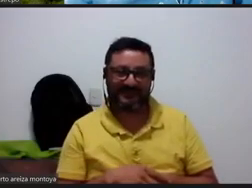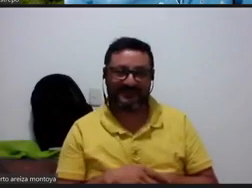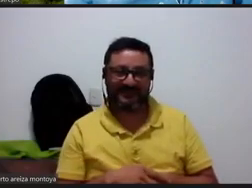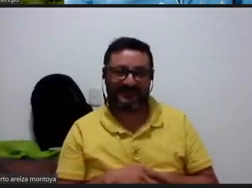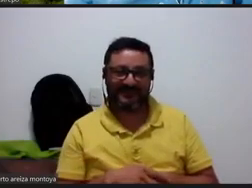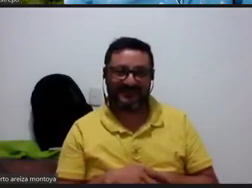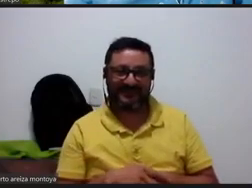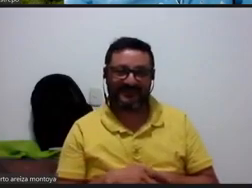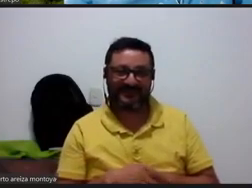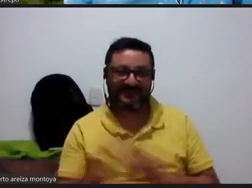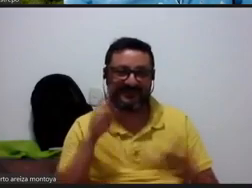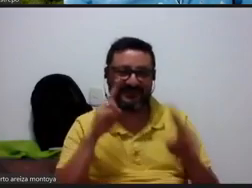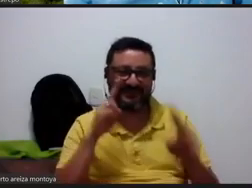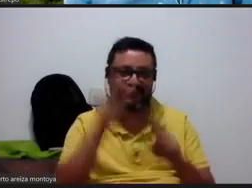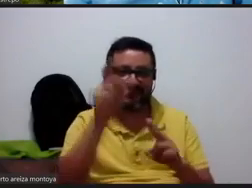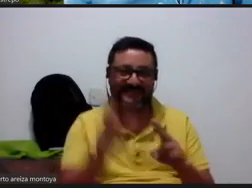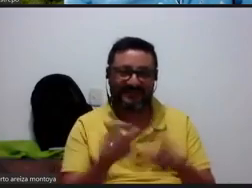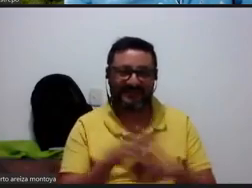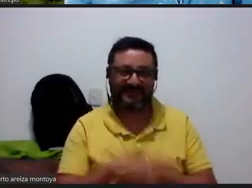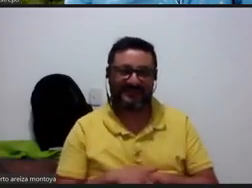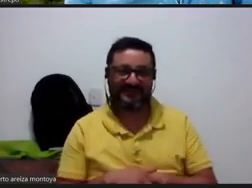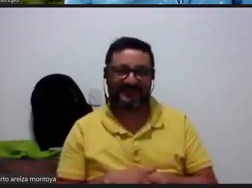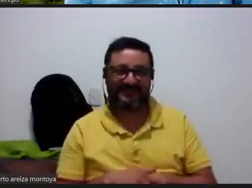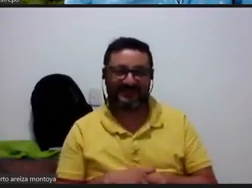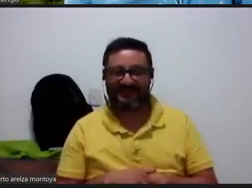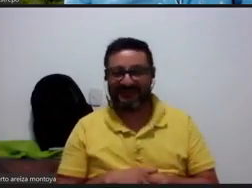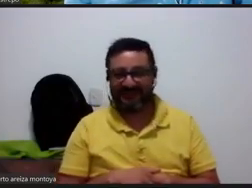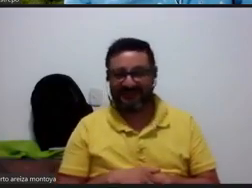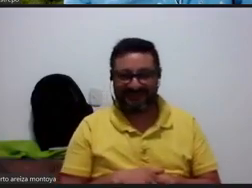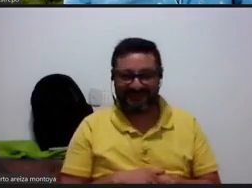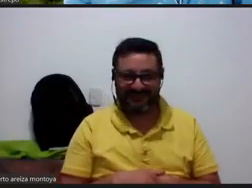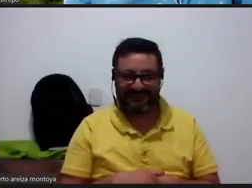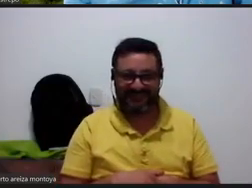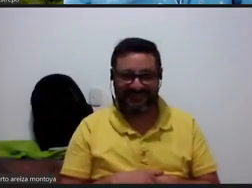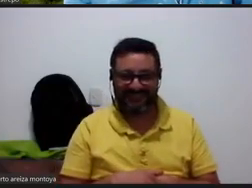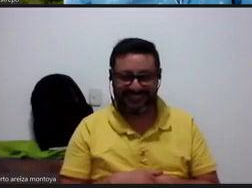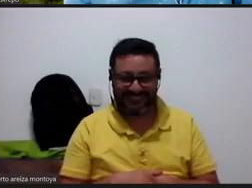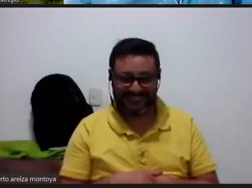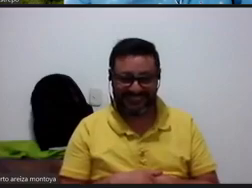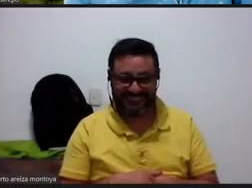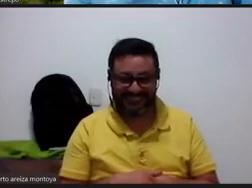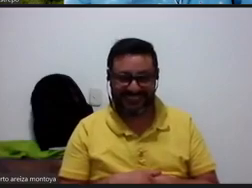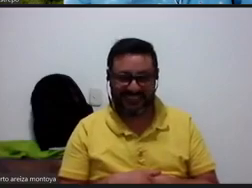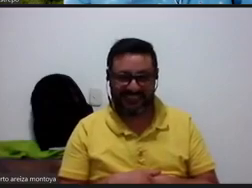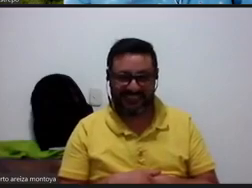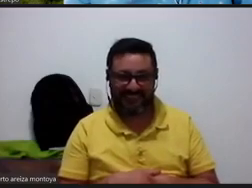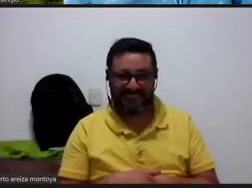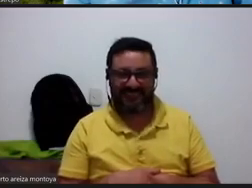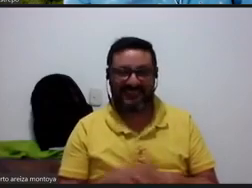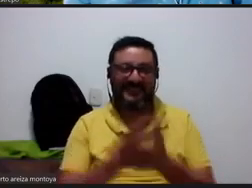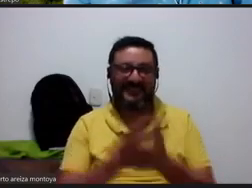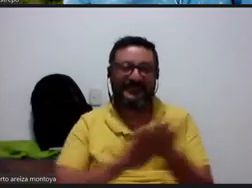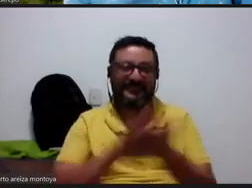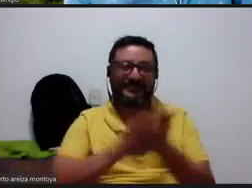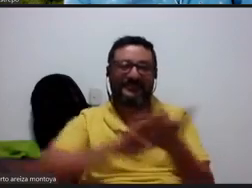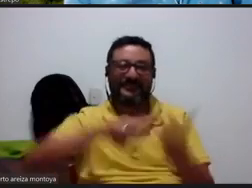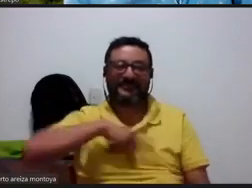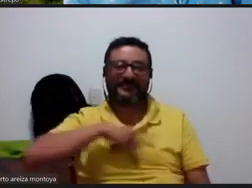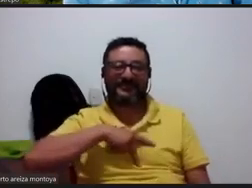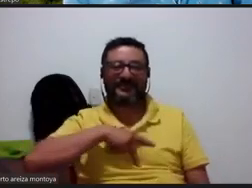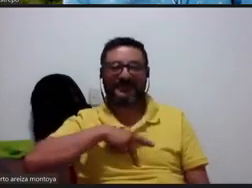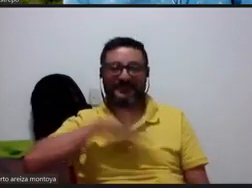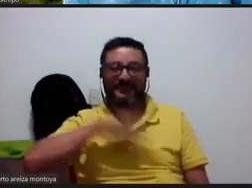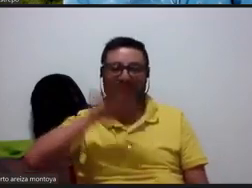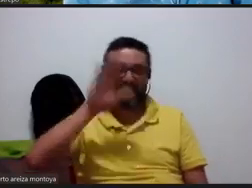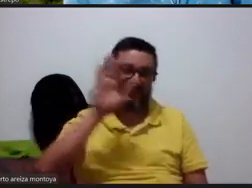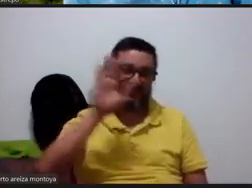sorda cerca de ti? Cercana, no. Bueno, entonces a partir de hoy vas a conocer cómo se dice tu